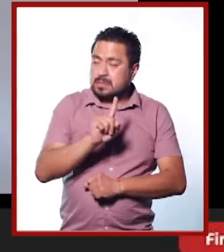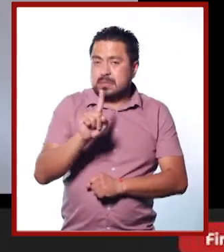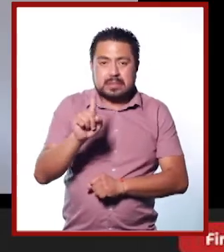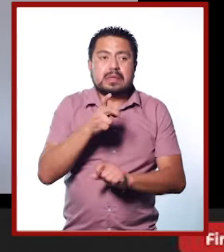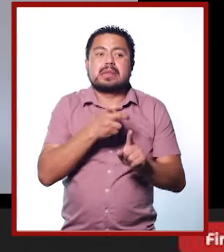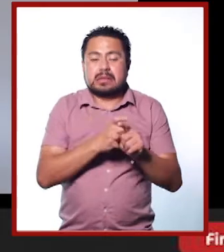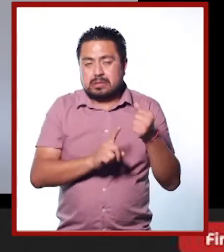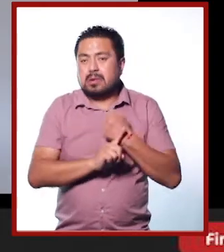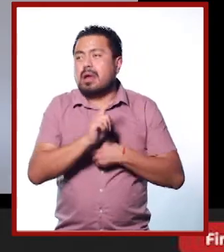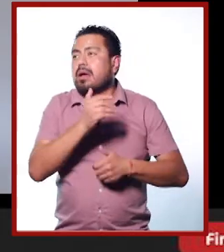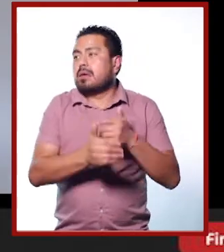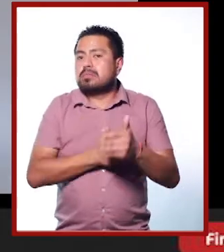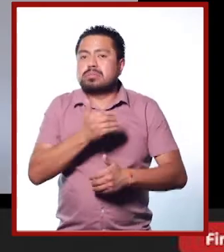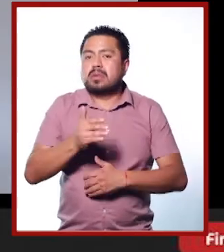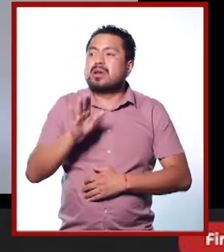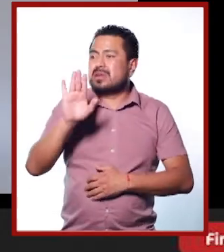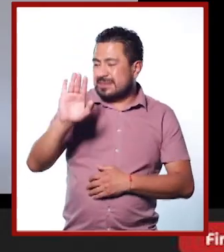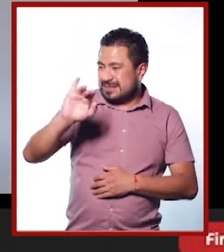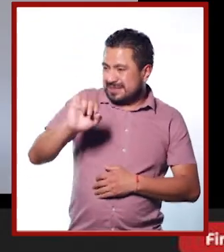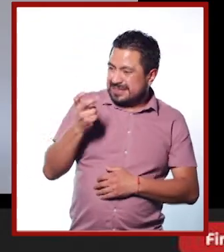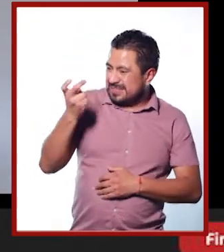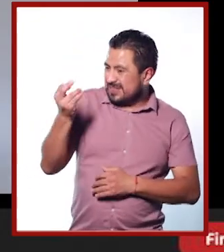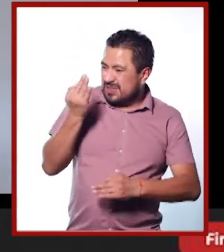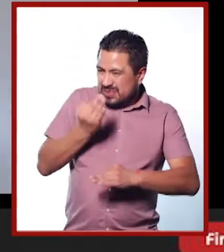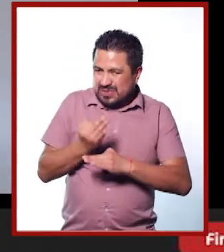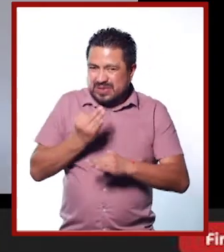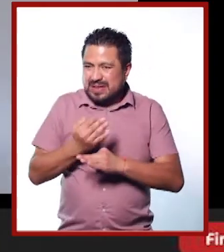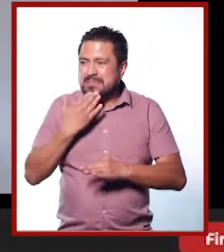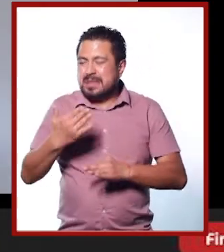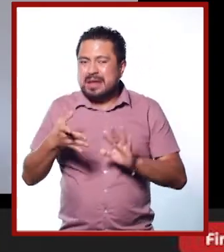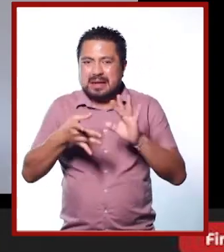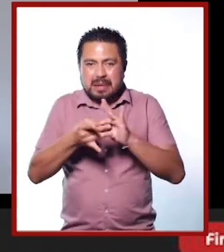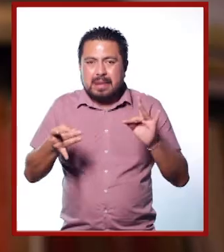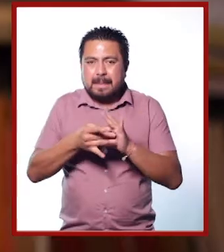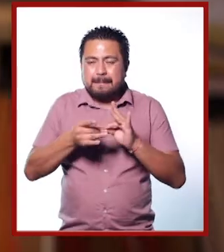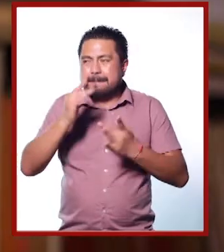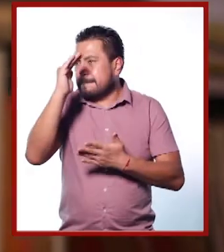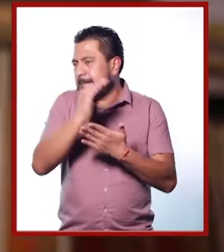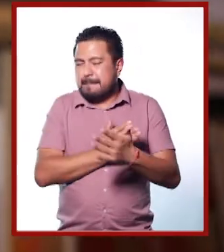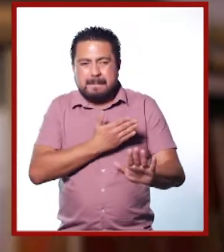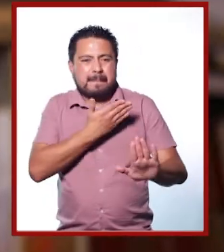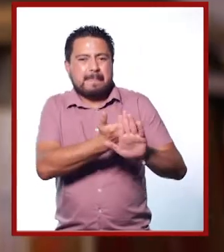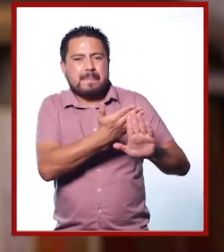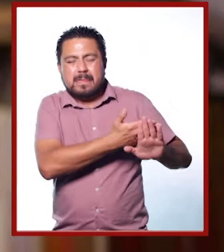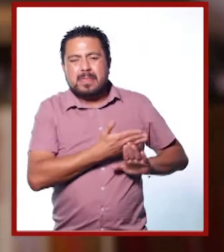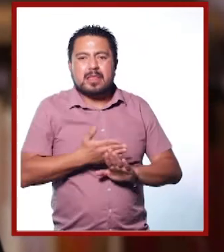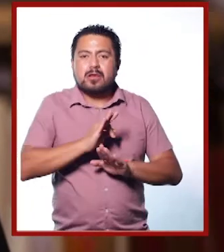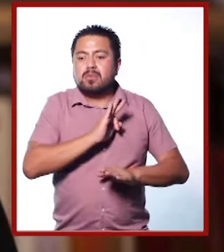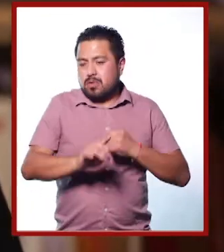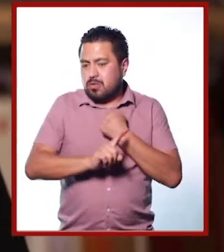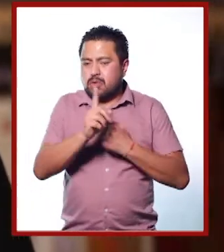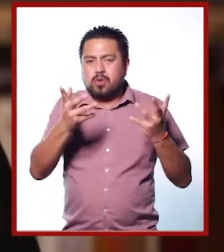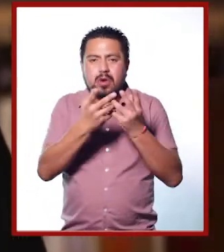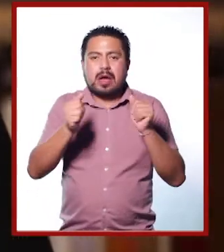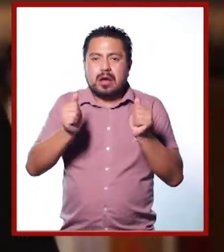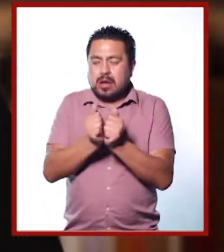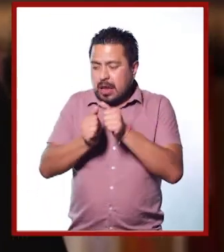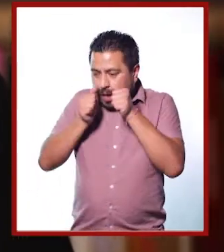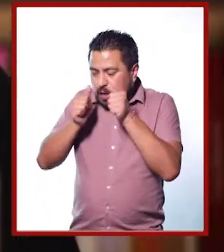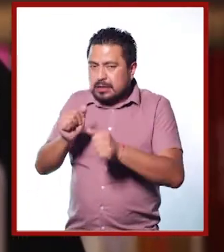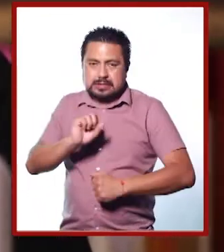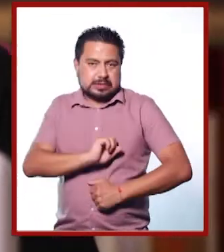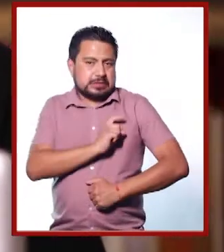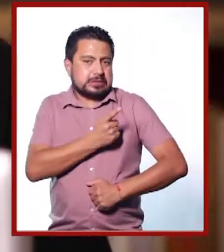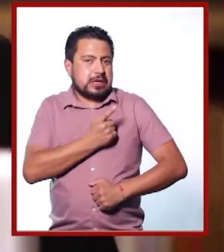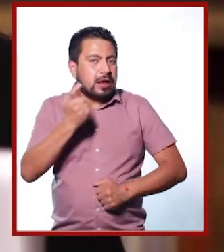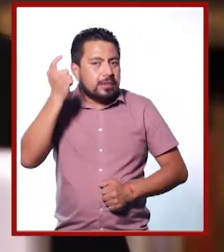violencia que va teniendo consecuencias. Maite, justo como mencionabas bien, ¿la microviolencia es un problema que se puede solucionar con atención